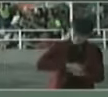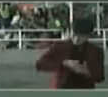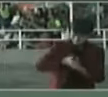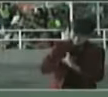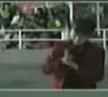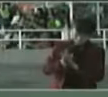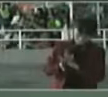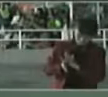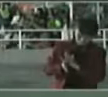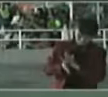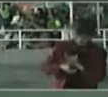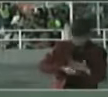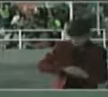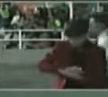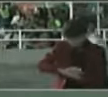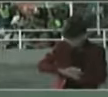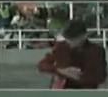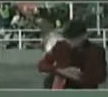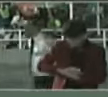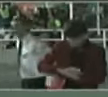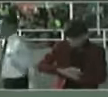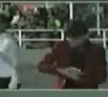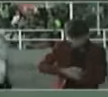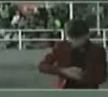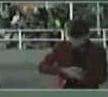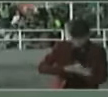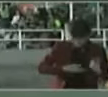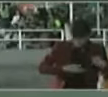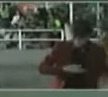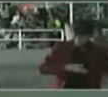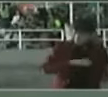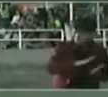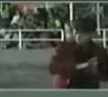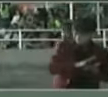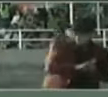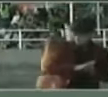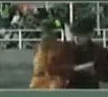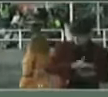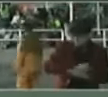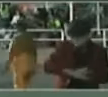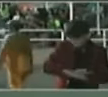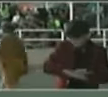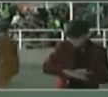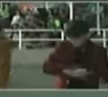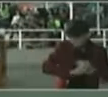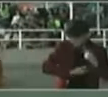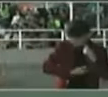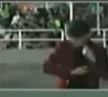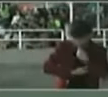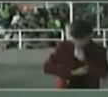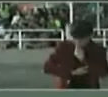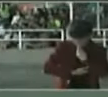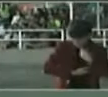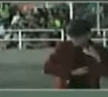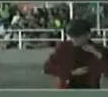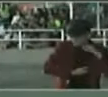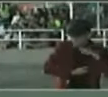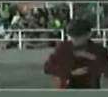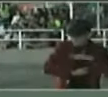ahora despides a tu siervo en paz, porque han visto mis ojos